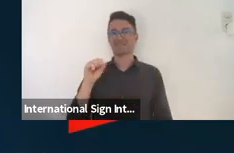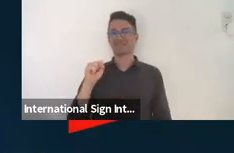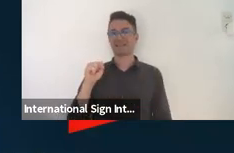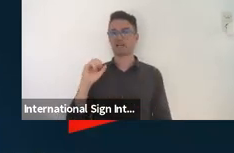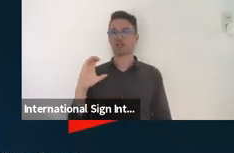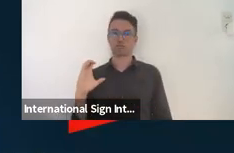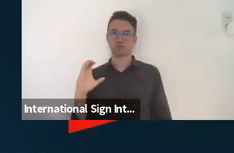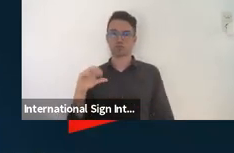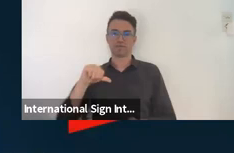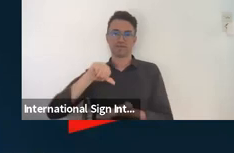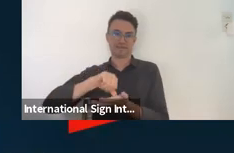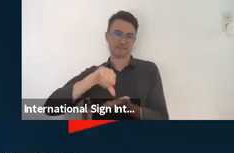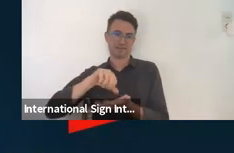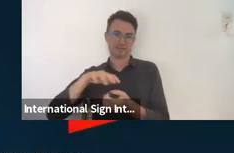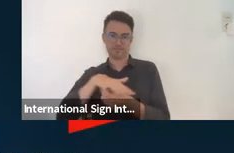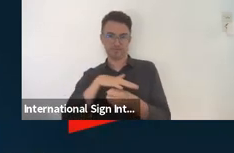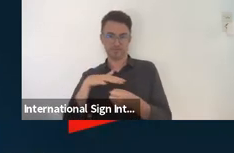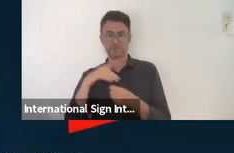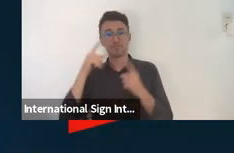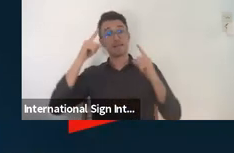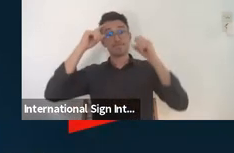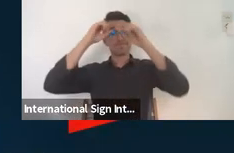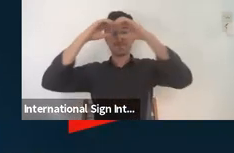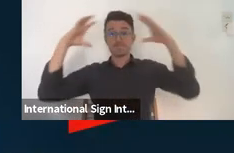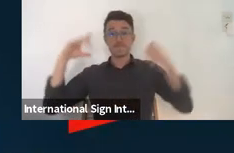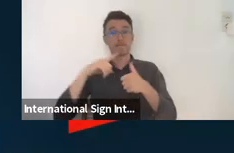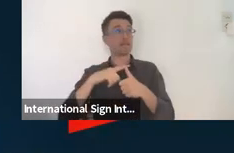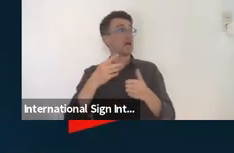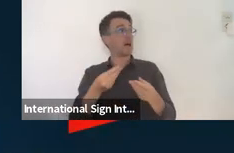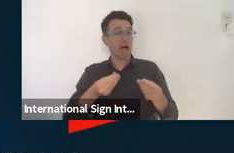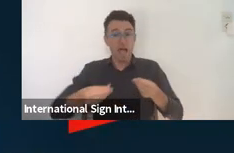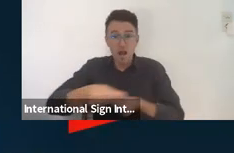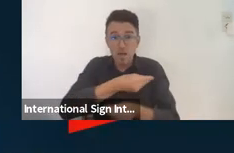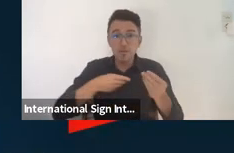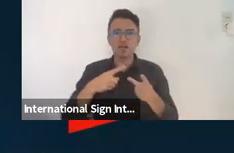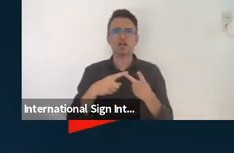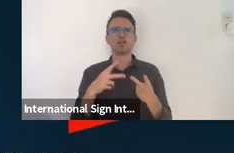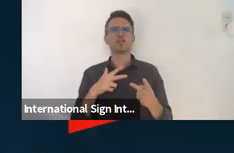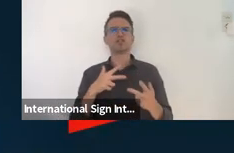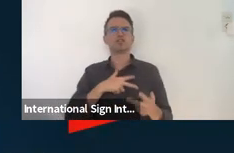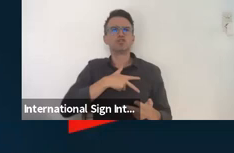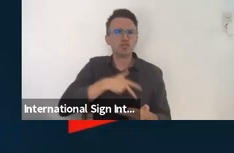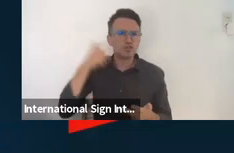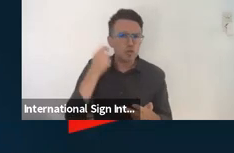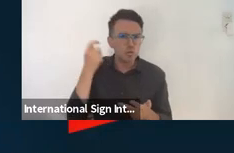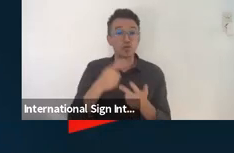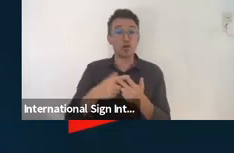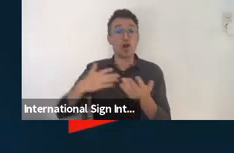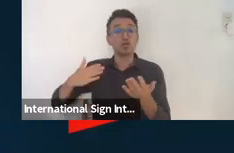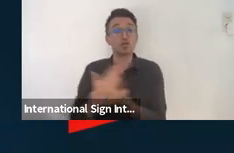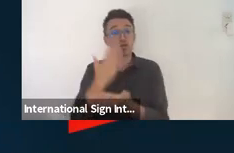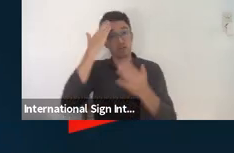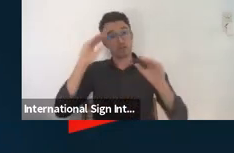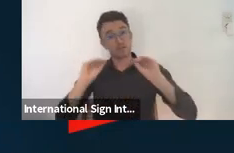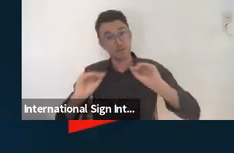de jóvenes indígenas y afrobolivianos en el municipio mediante el activismo y la incidencia